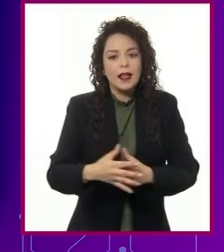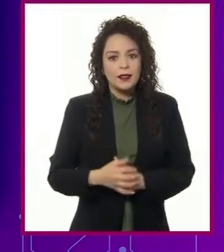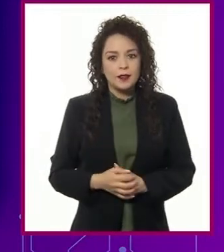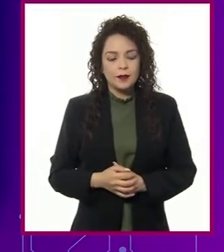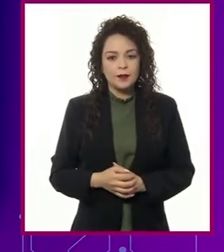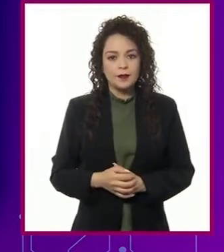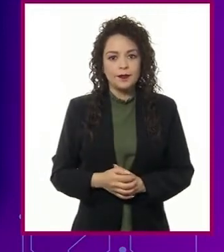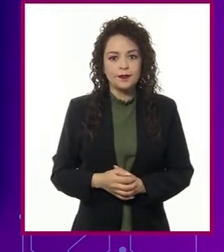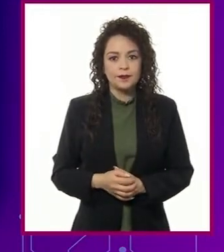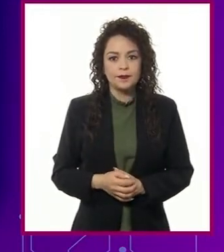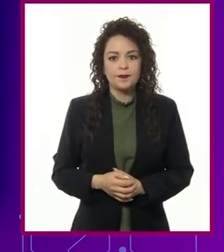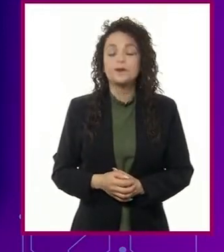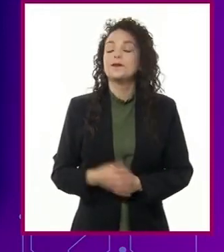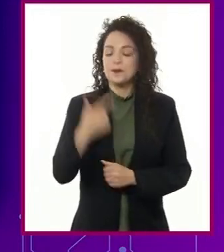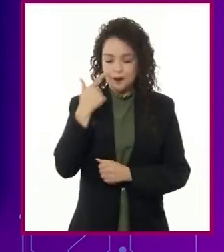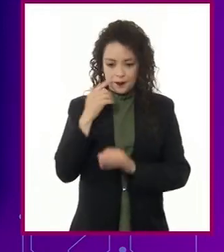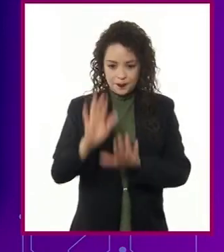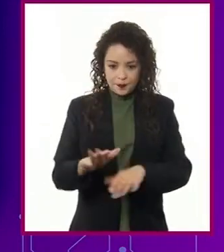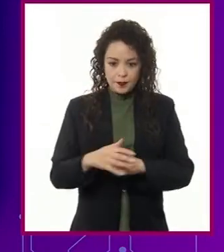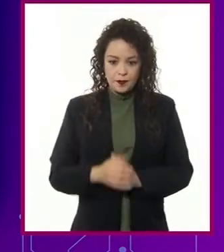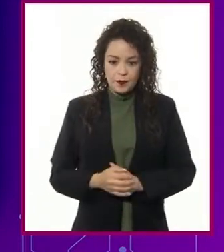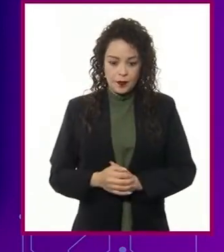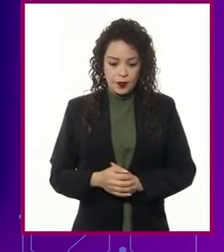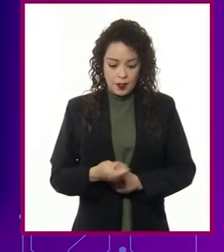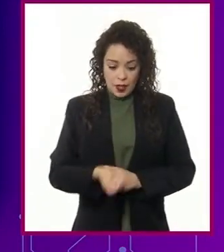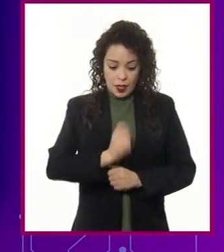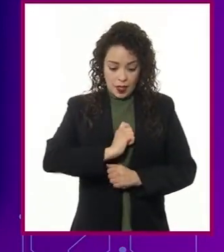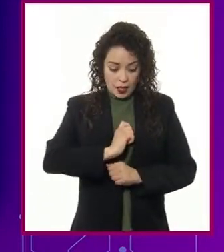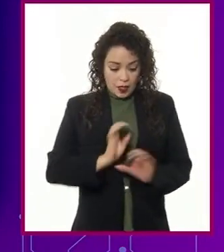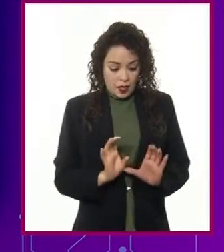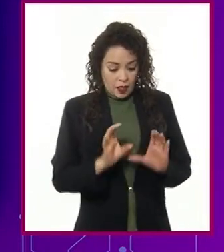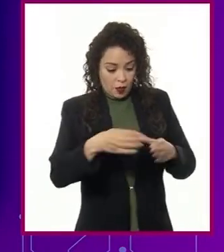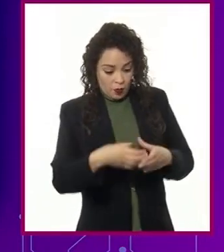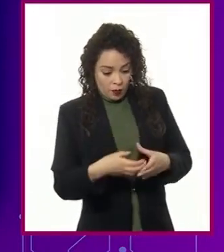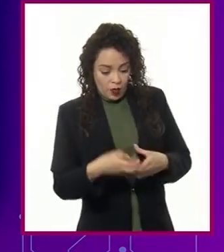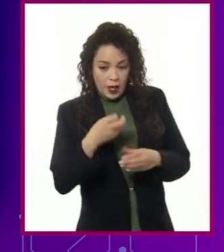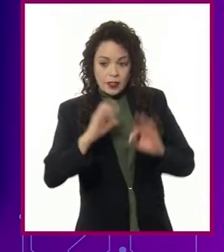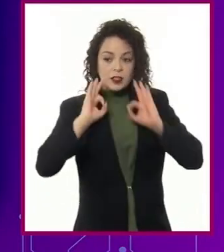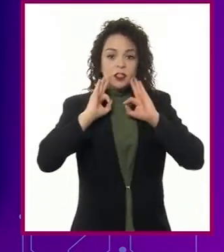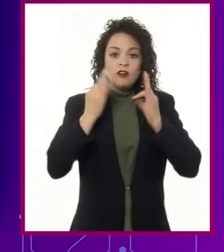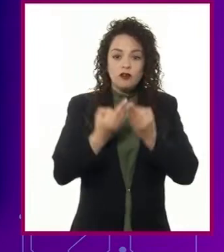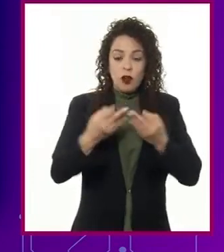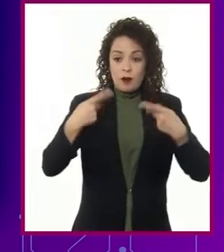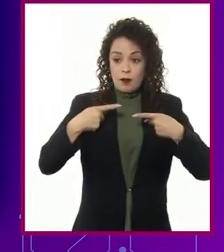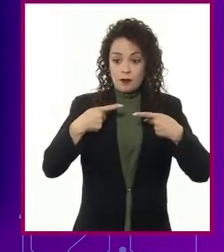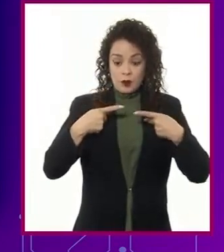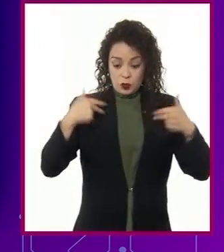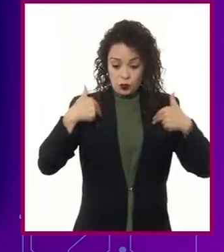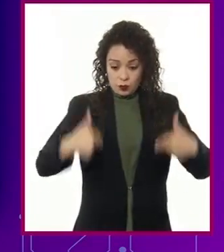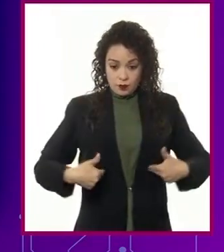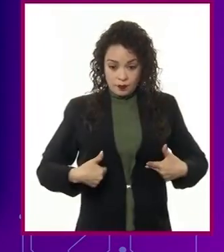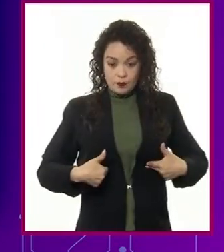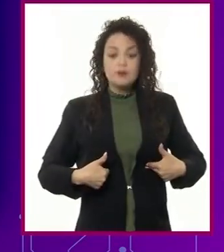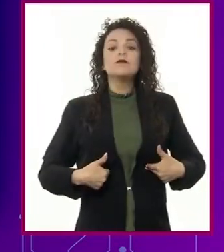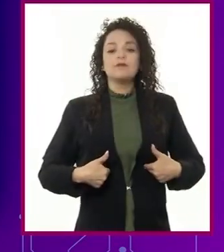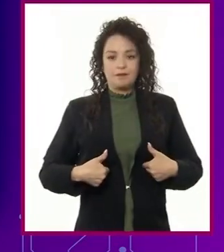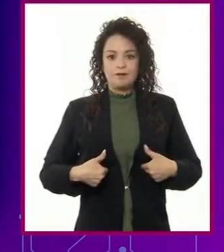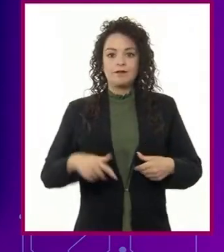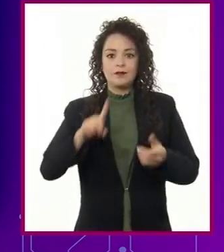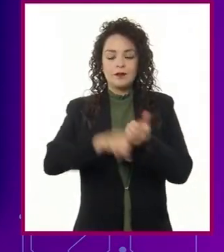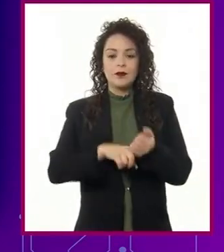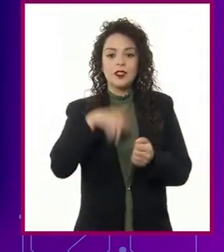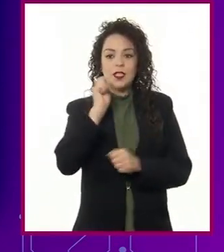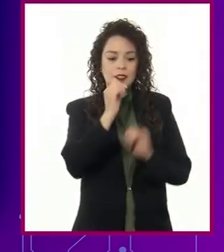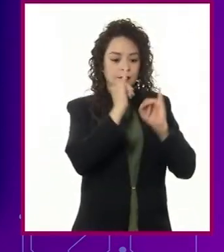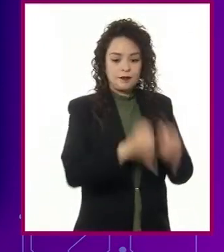es una forma en que los seres humanos se forjan como individuos, a partir de la